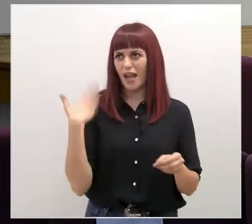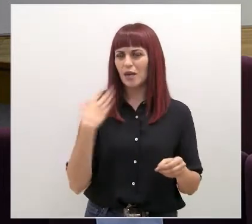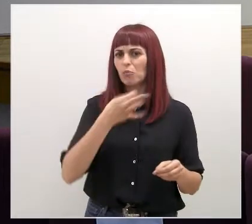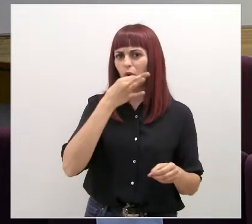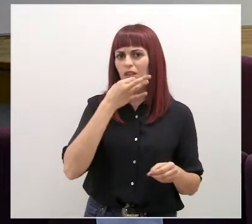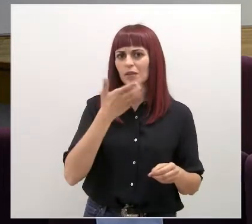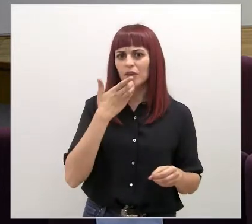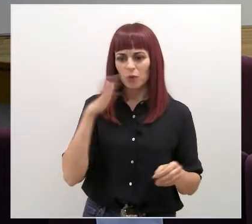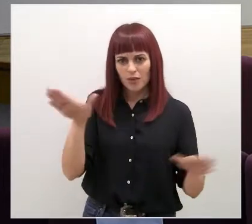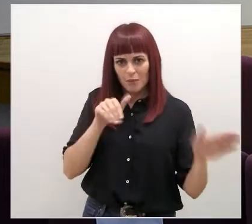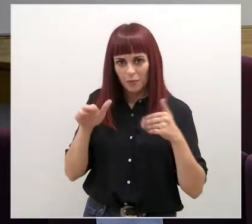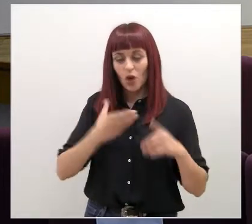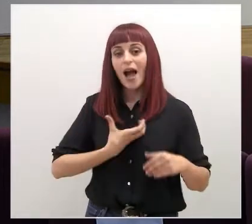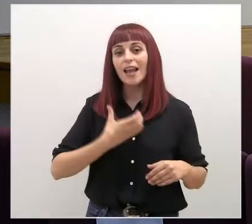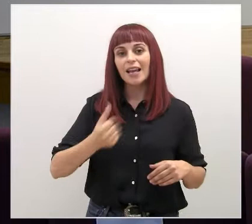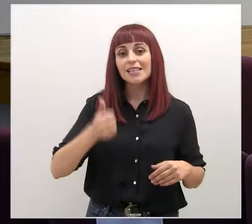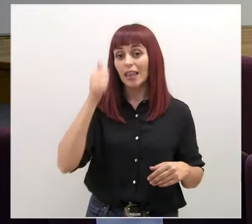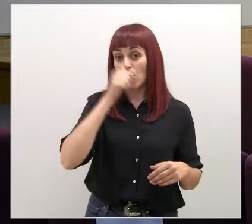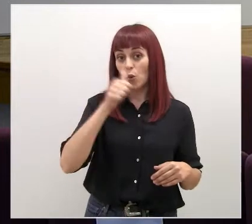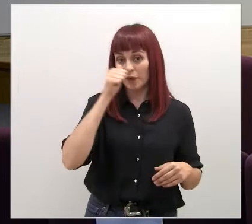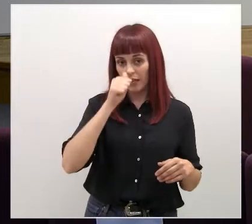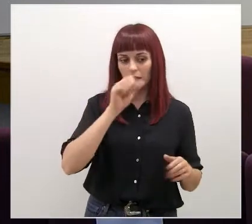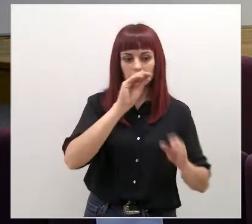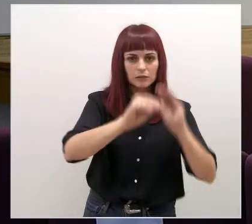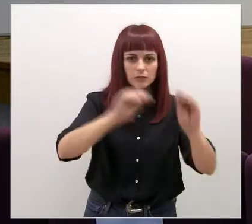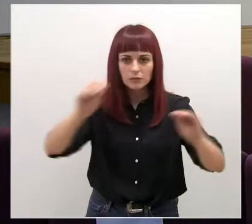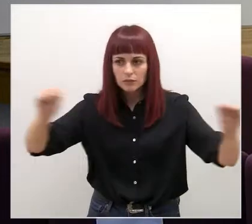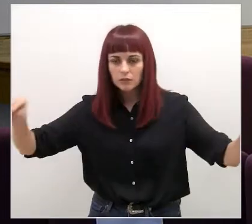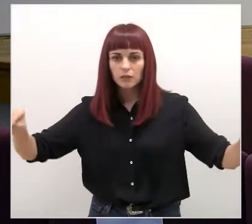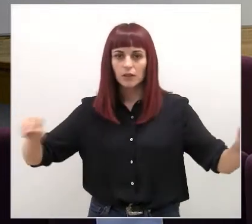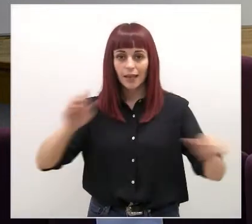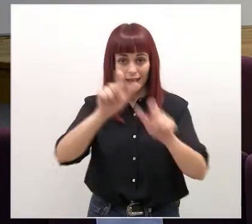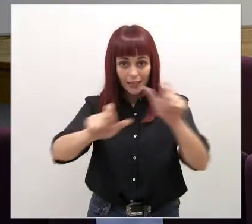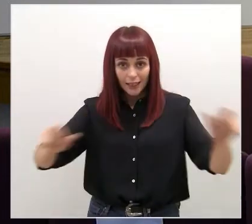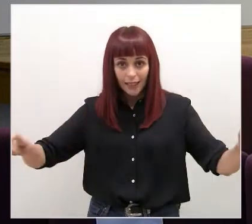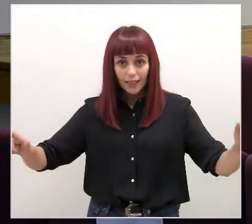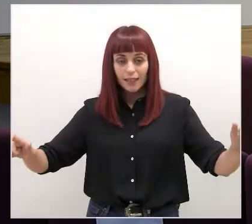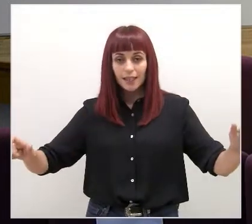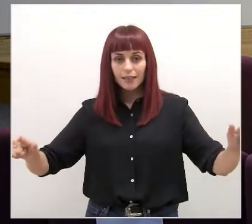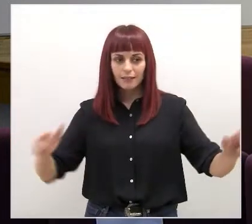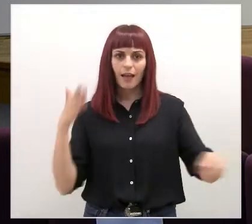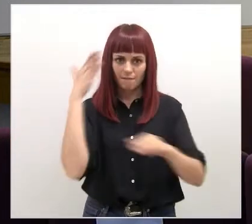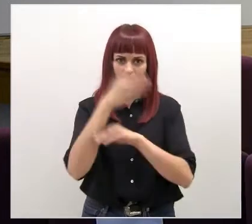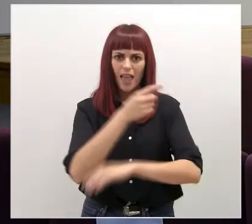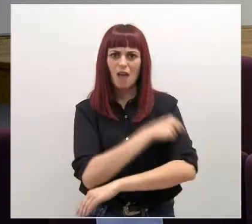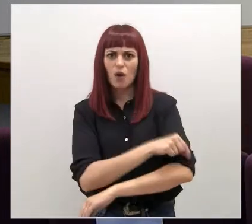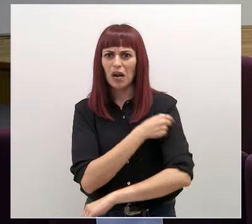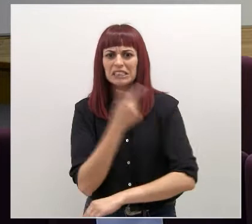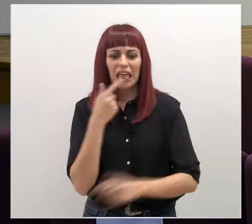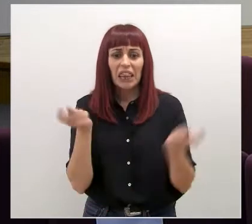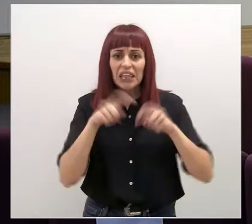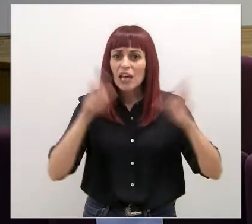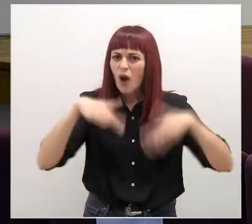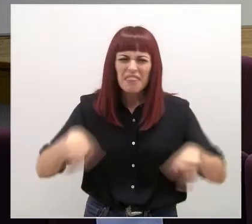por ejemplo, la alcaldesa de Jumilla, que hacía un llamamiento para que la gente acuda a vacunarse, aunque sea sin